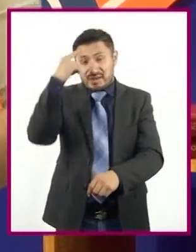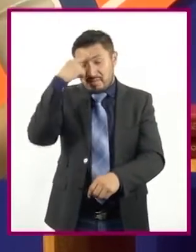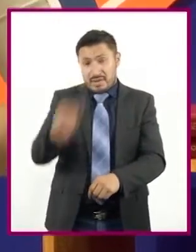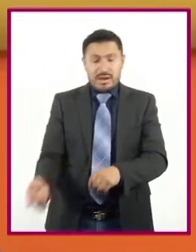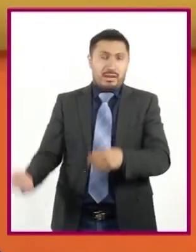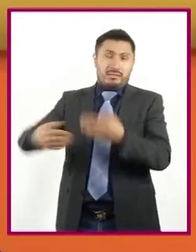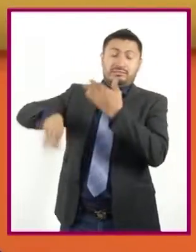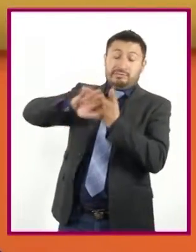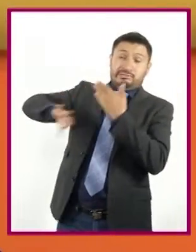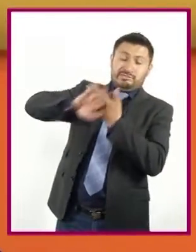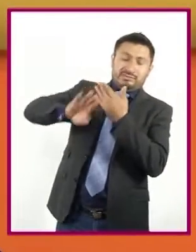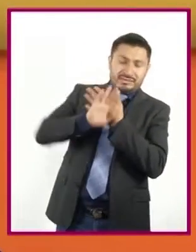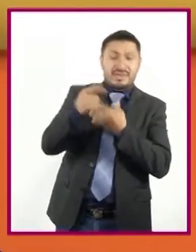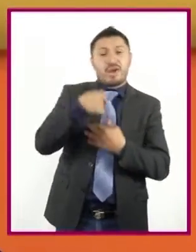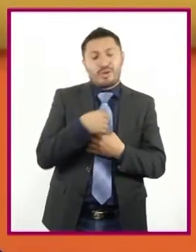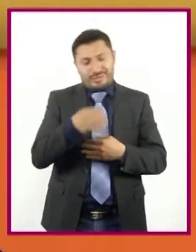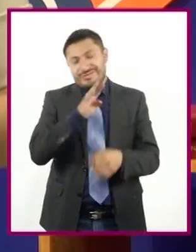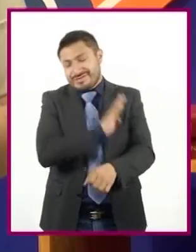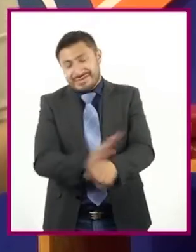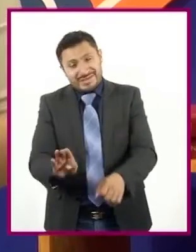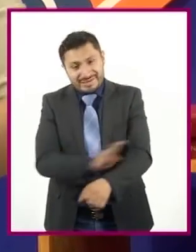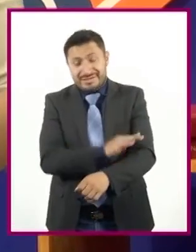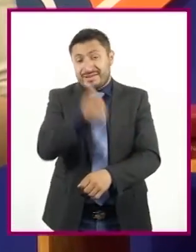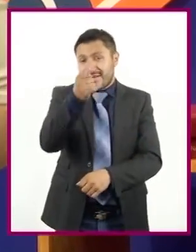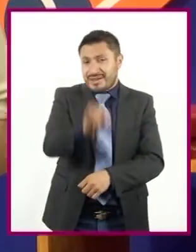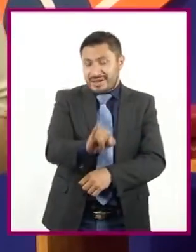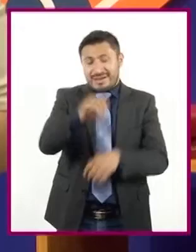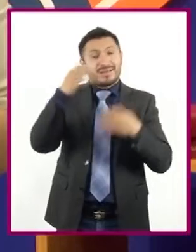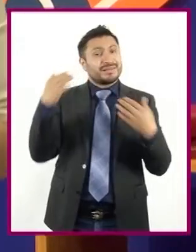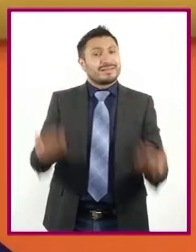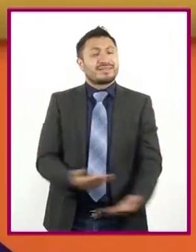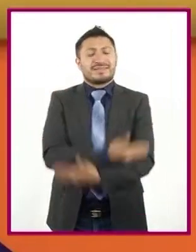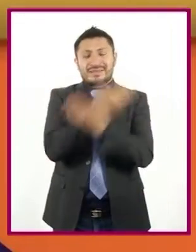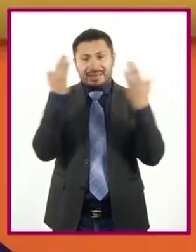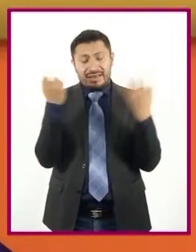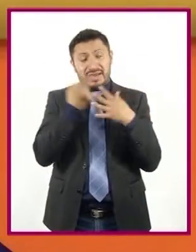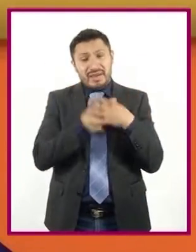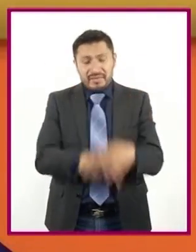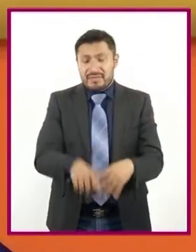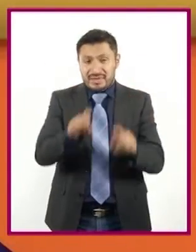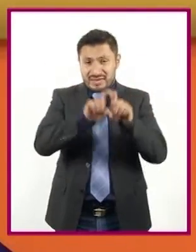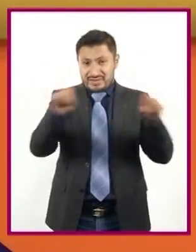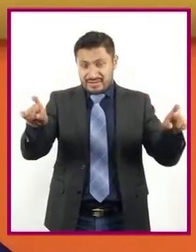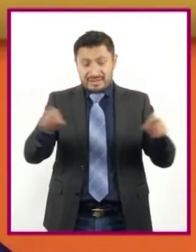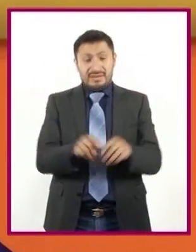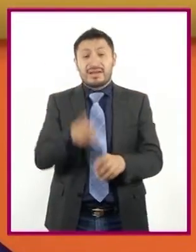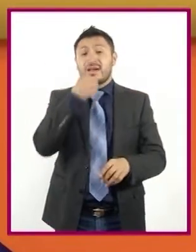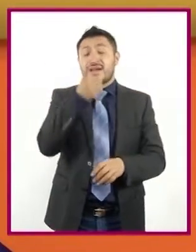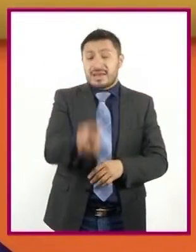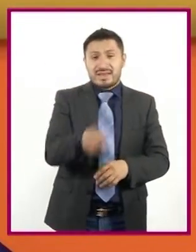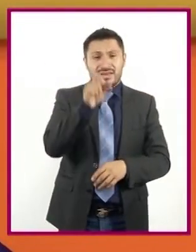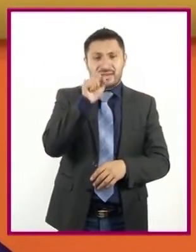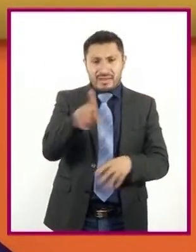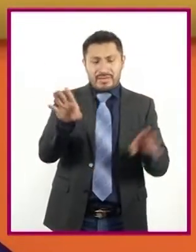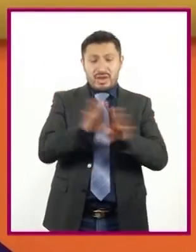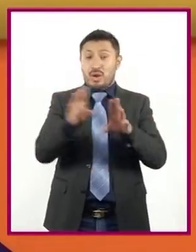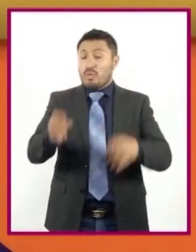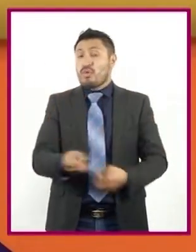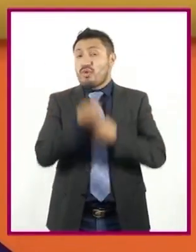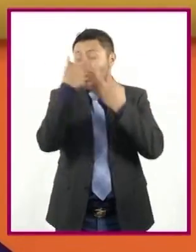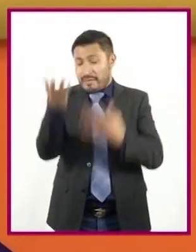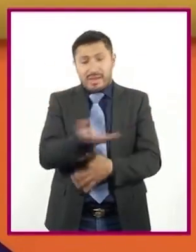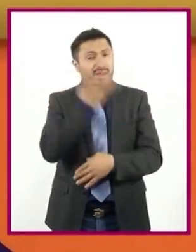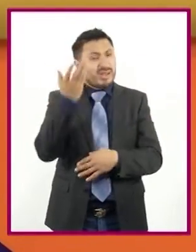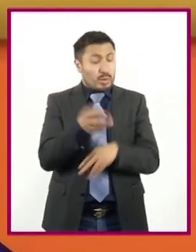atacado. Así nació el significado de esta frase. Los dichos también son denominados expresiones